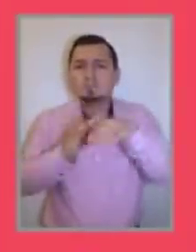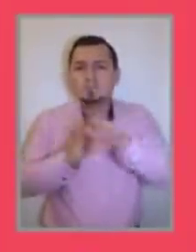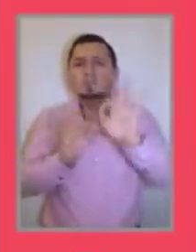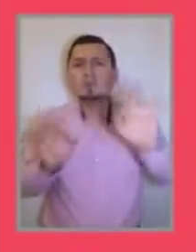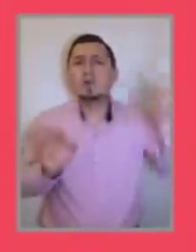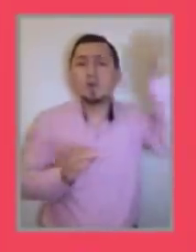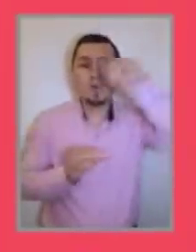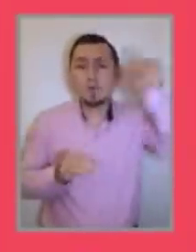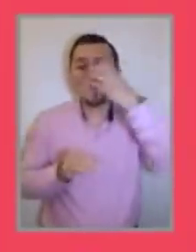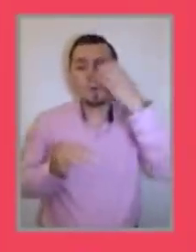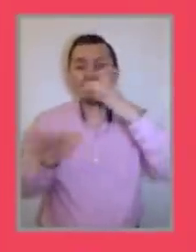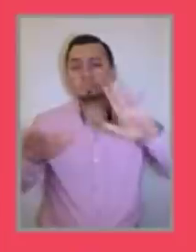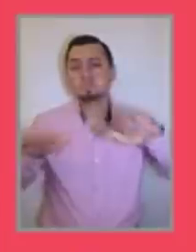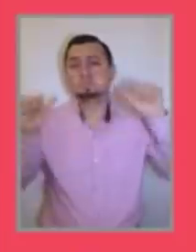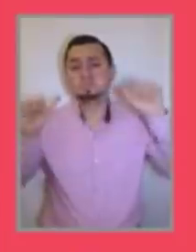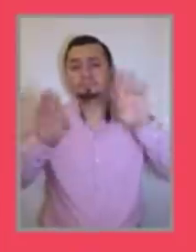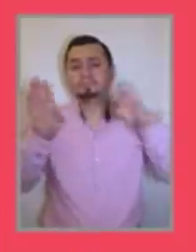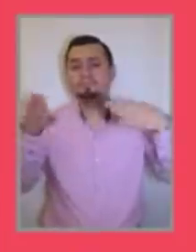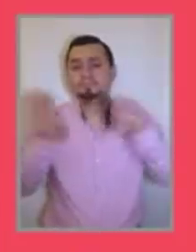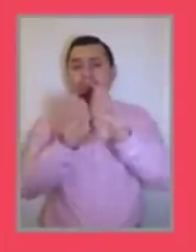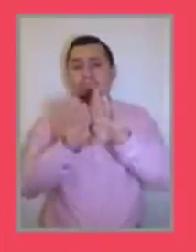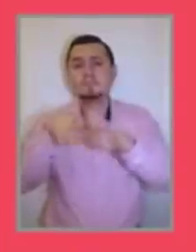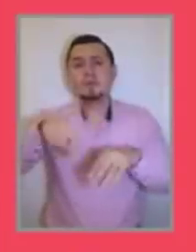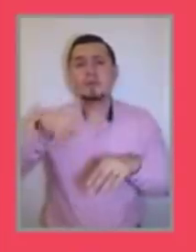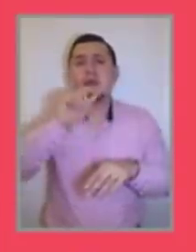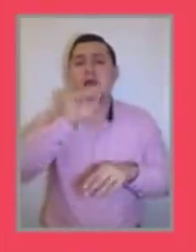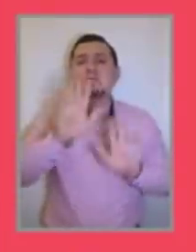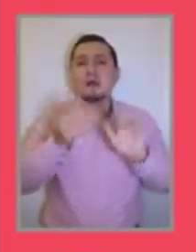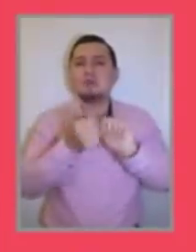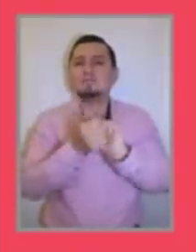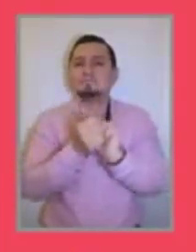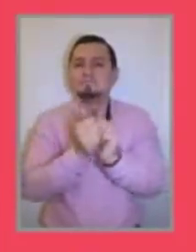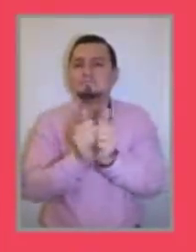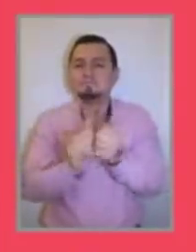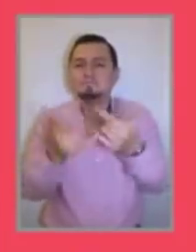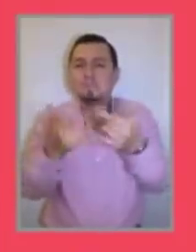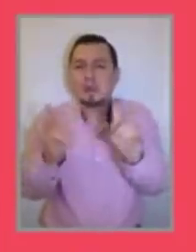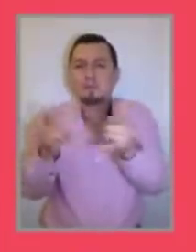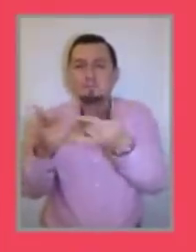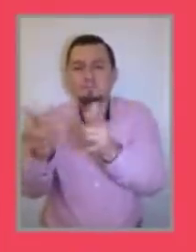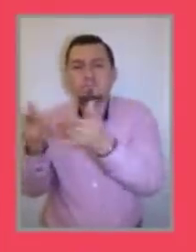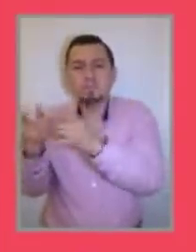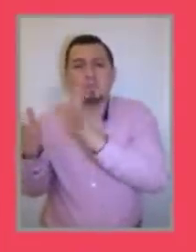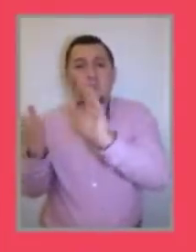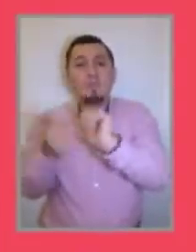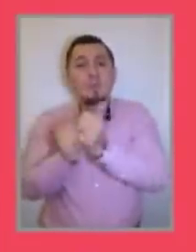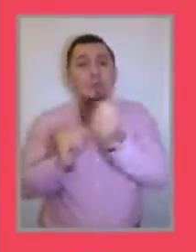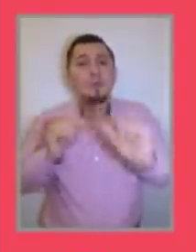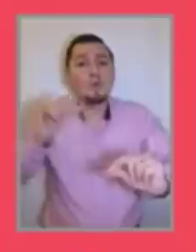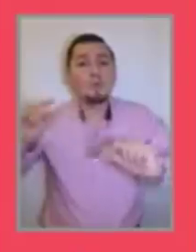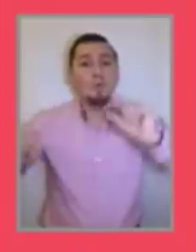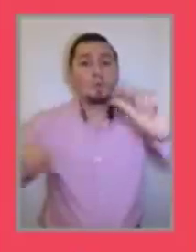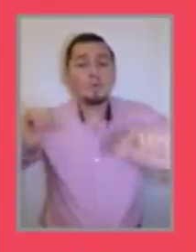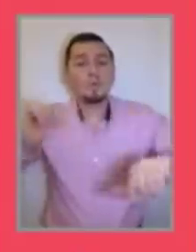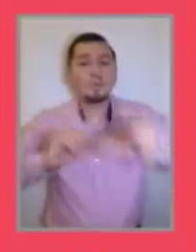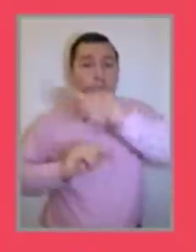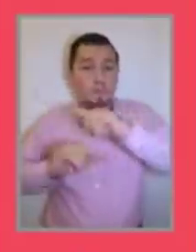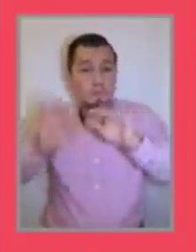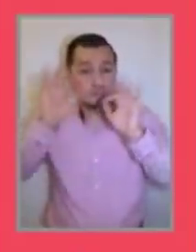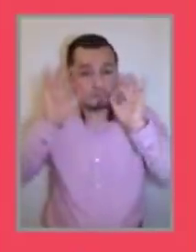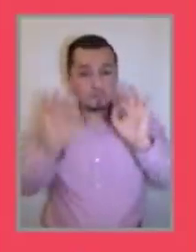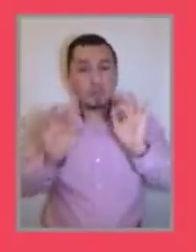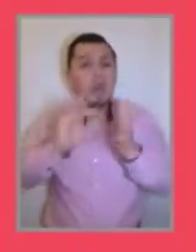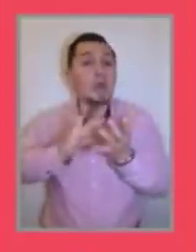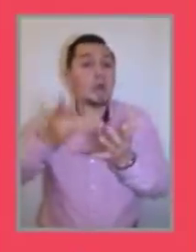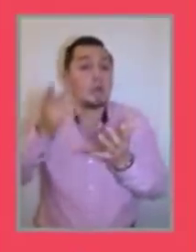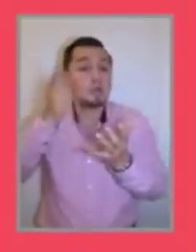para tener las asesorías presenciales. Muchos maestros y escuelas hicieron uso de este recurso y también, afortunadamente, por el